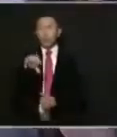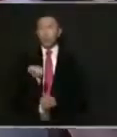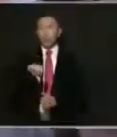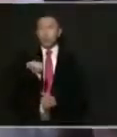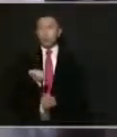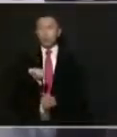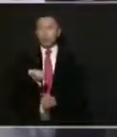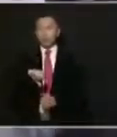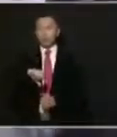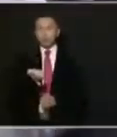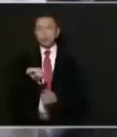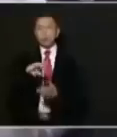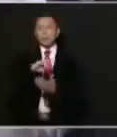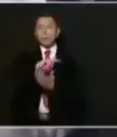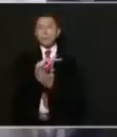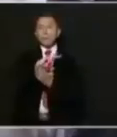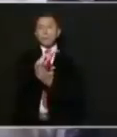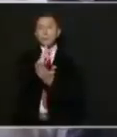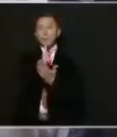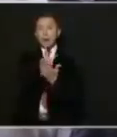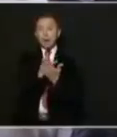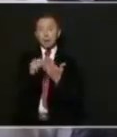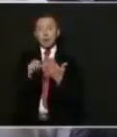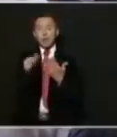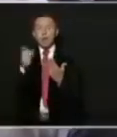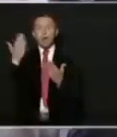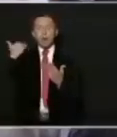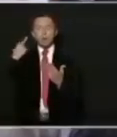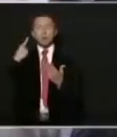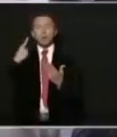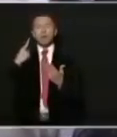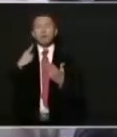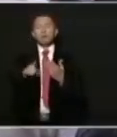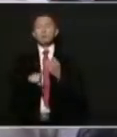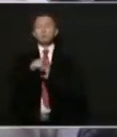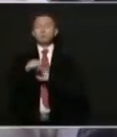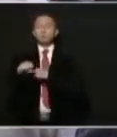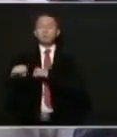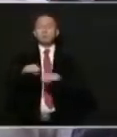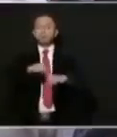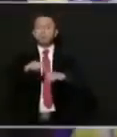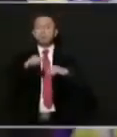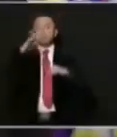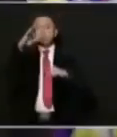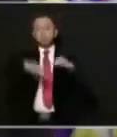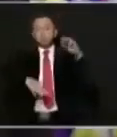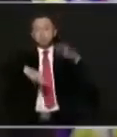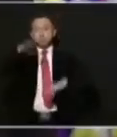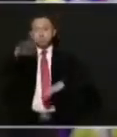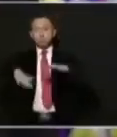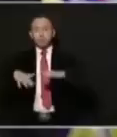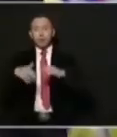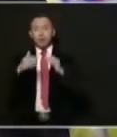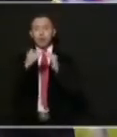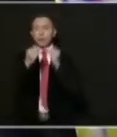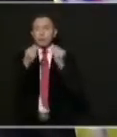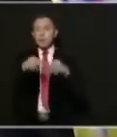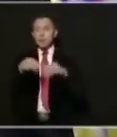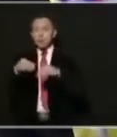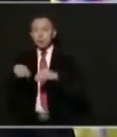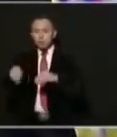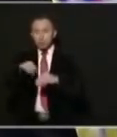comienza el plan para apoyar a los damnificados de los sismos, que